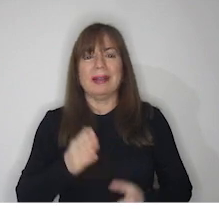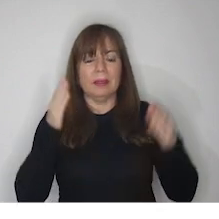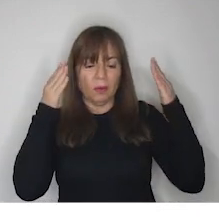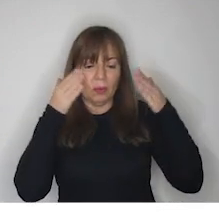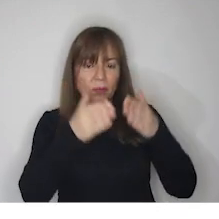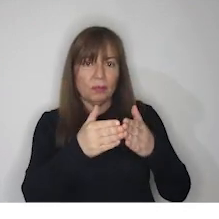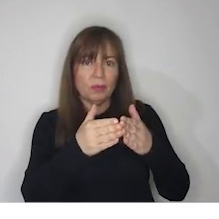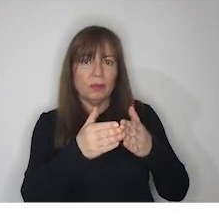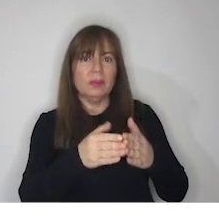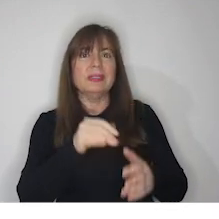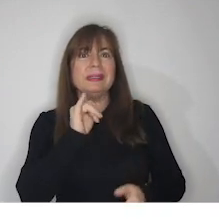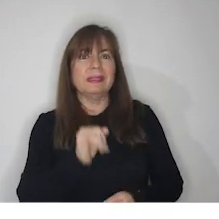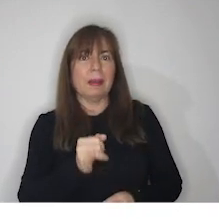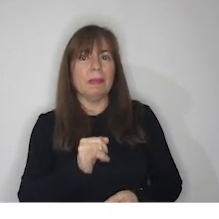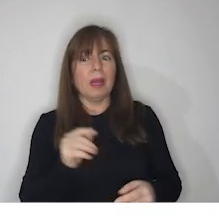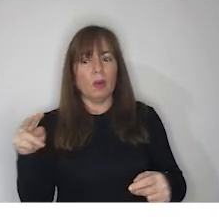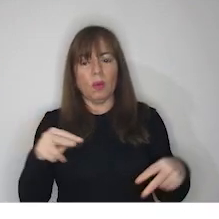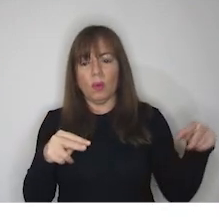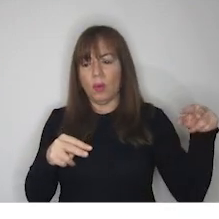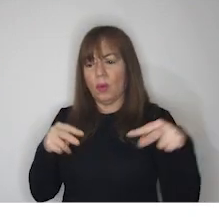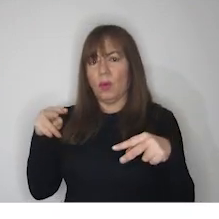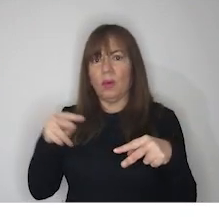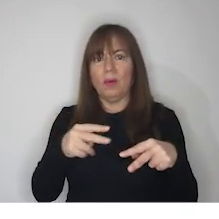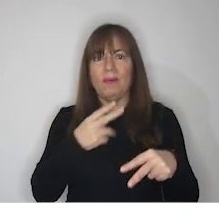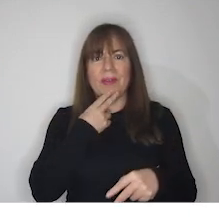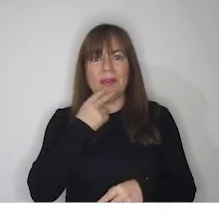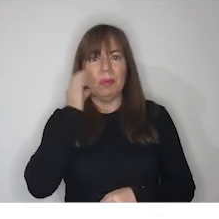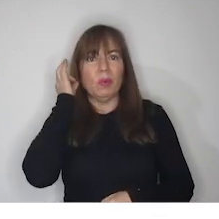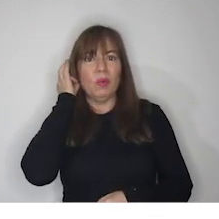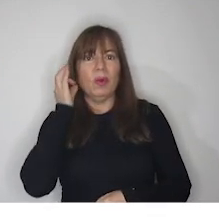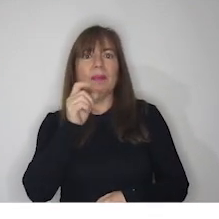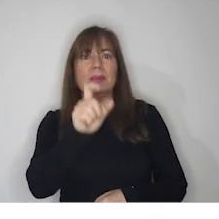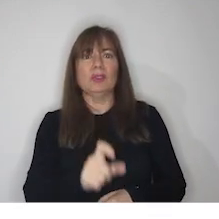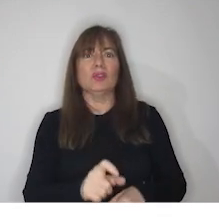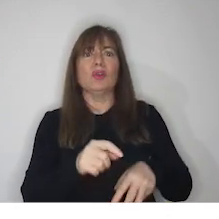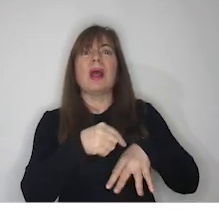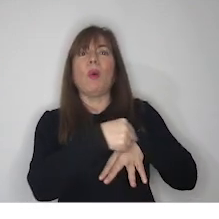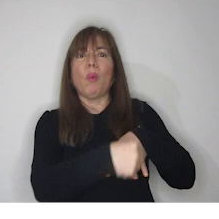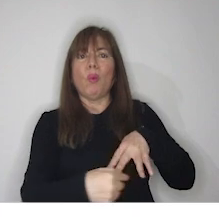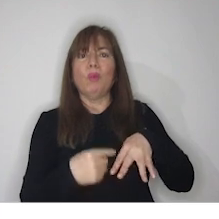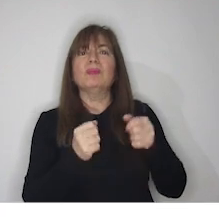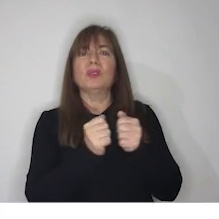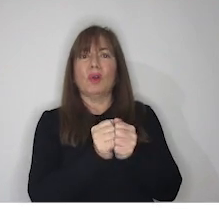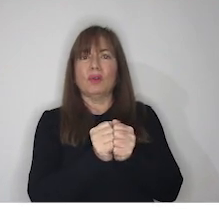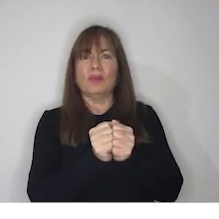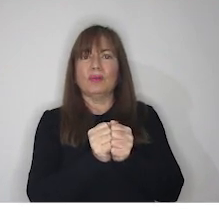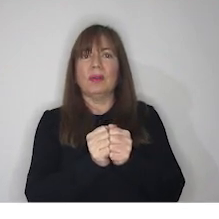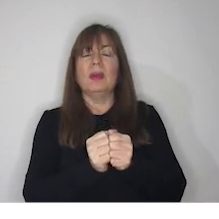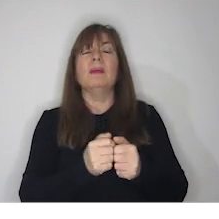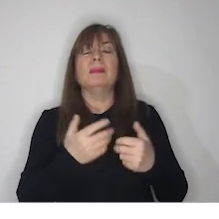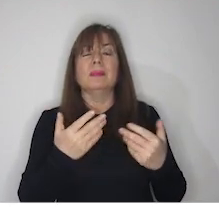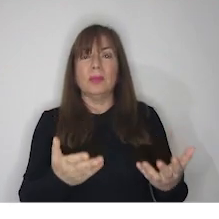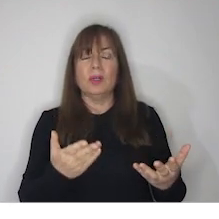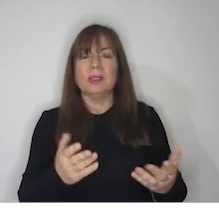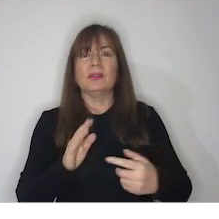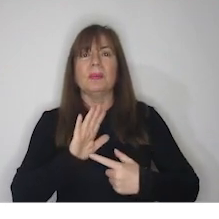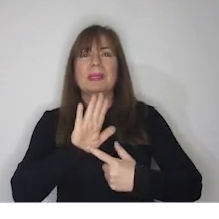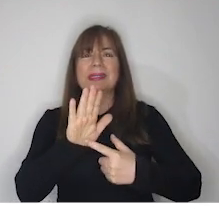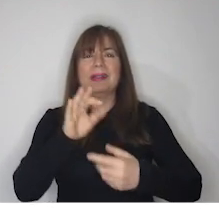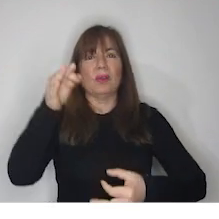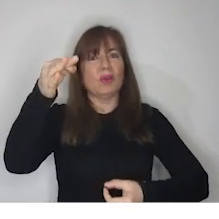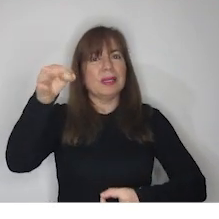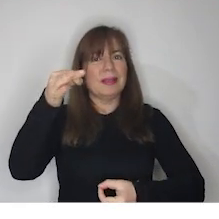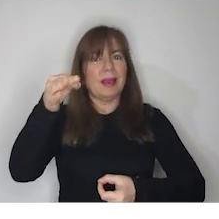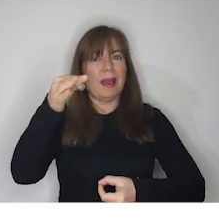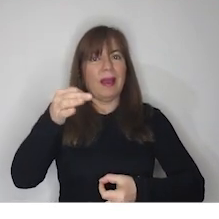en que vive la mujer o persona con útero. Por este motivo se presenta la siguiente guía en formato de audio, la cual permite a